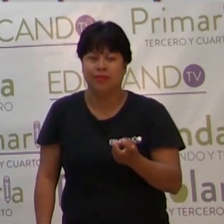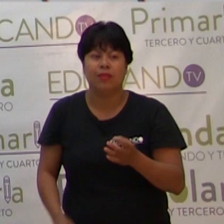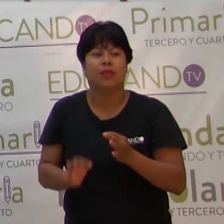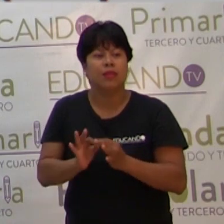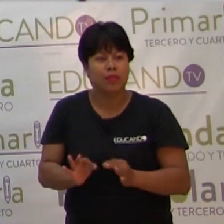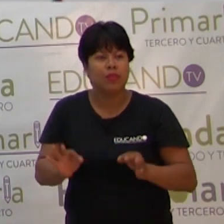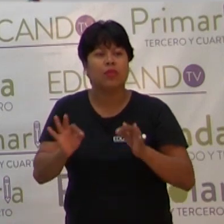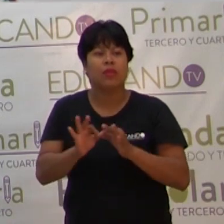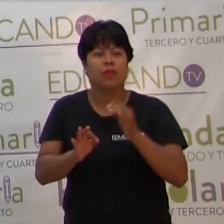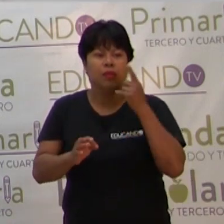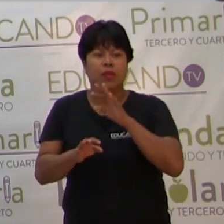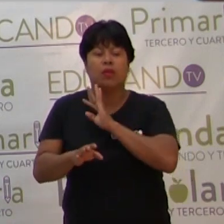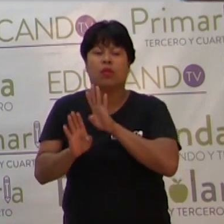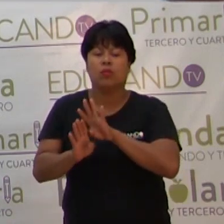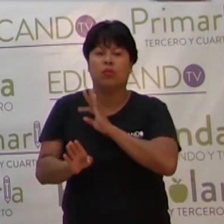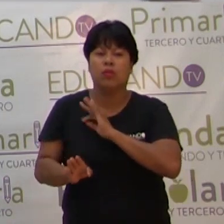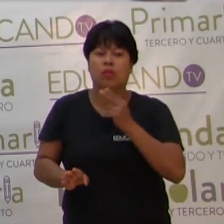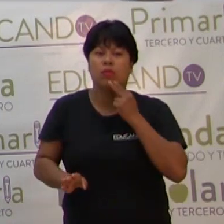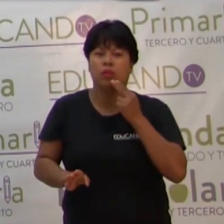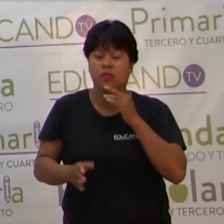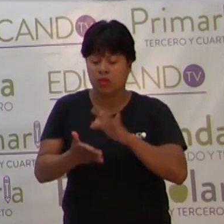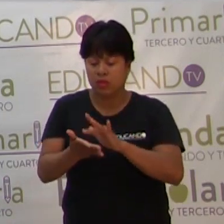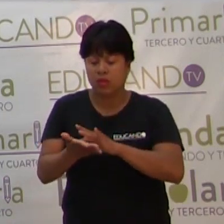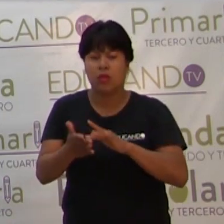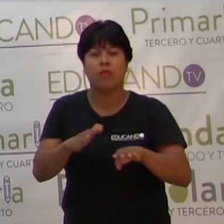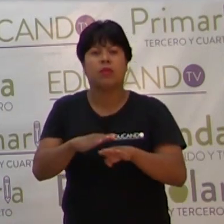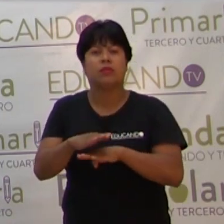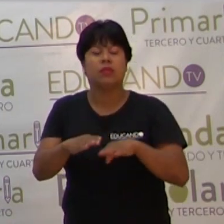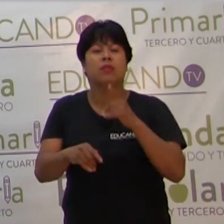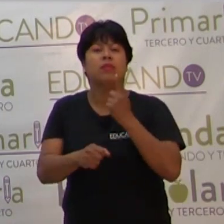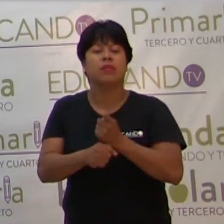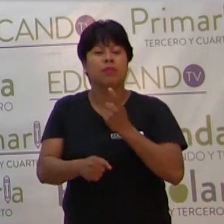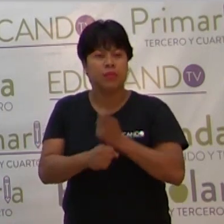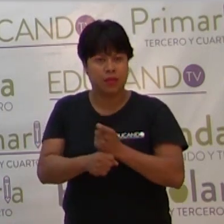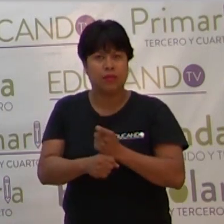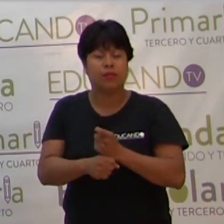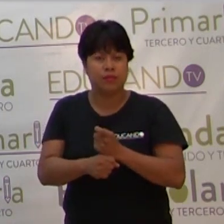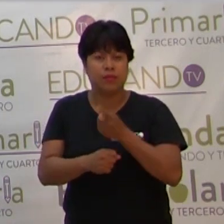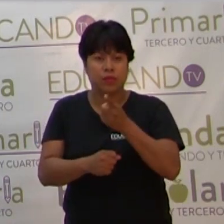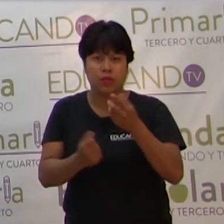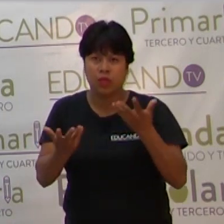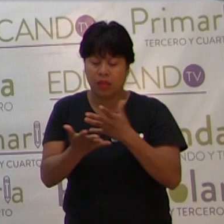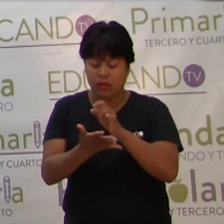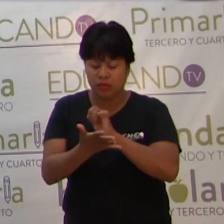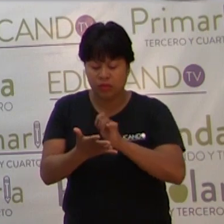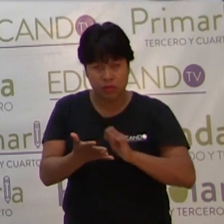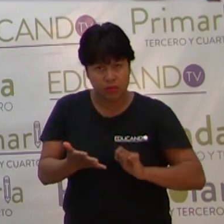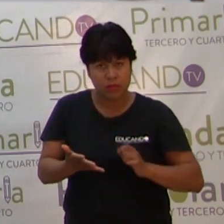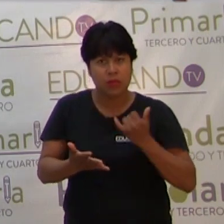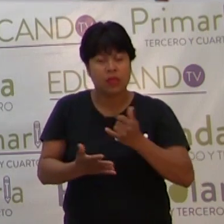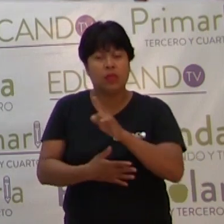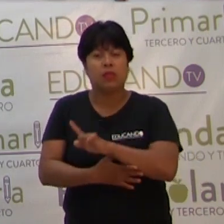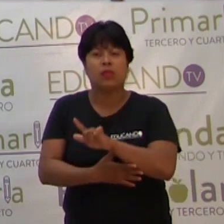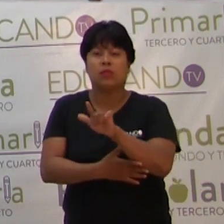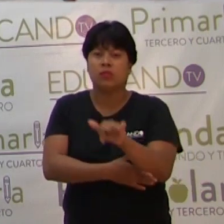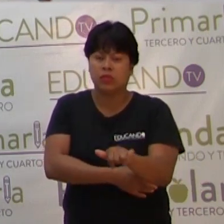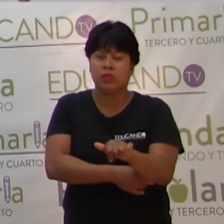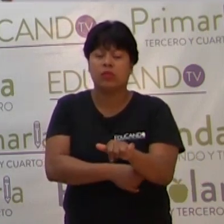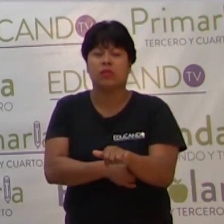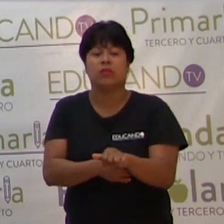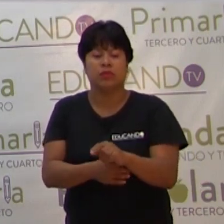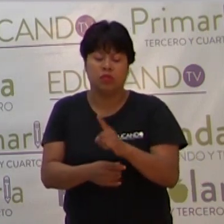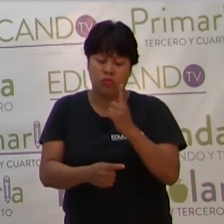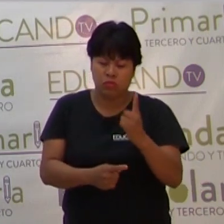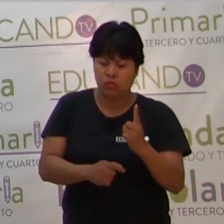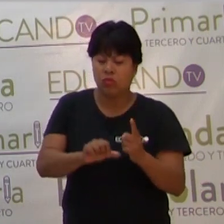importante aspecto para utilizar una calculadora básica es que primero hagas una operación y después la